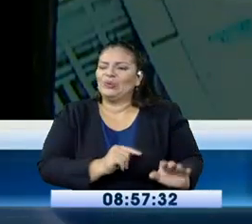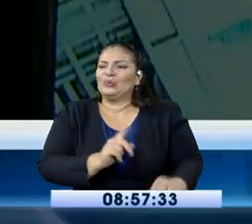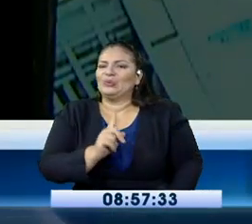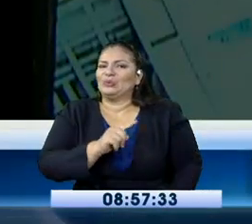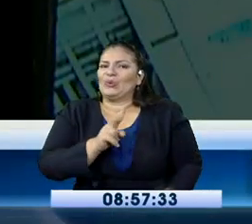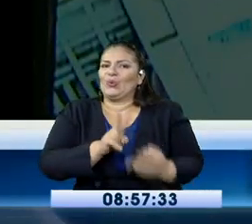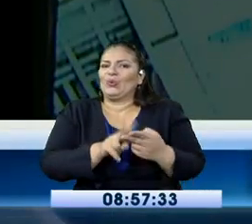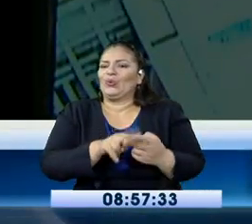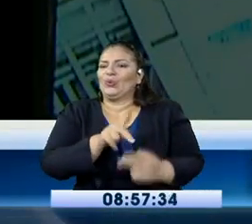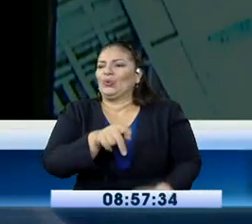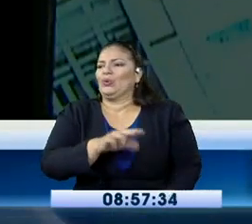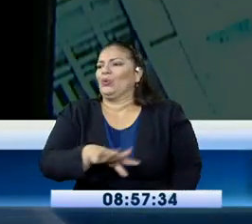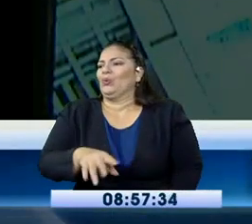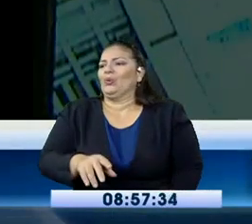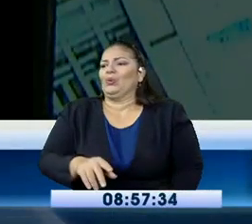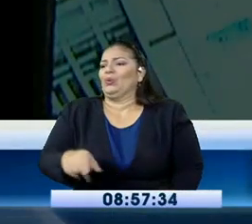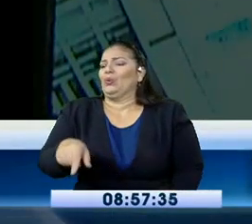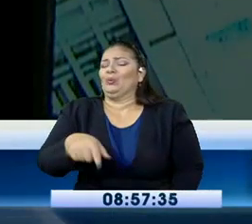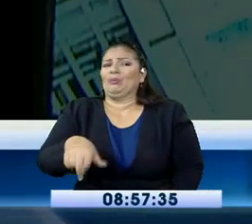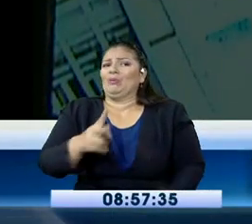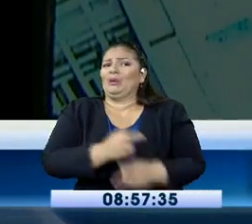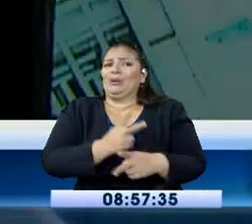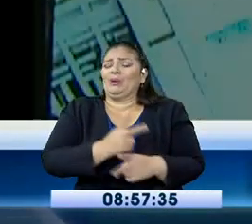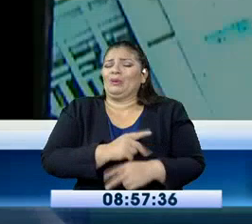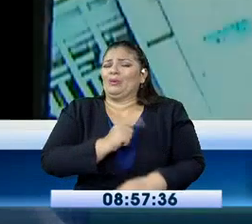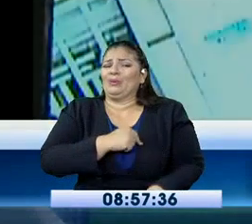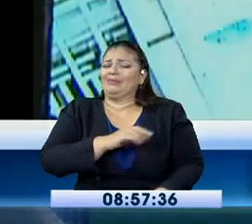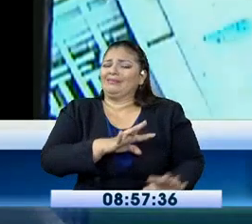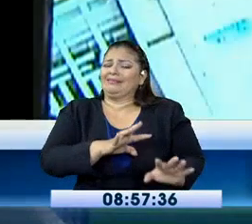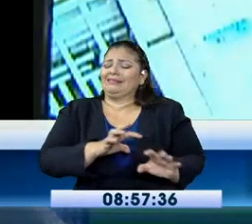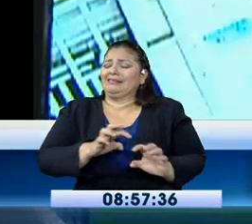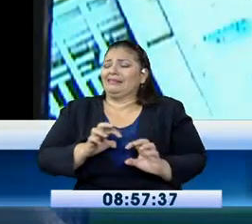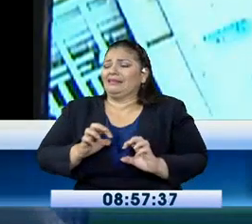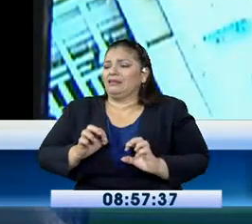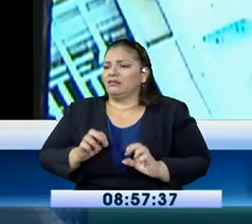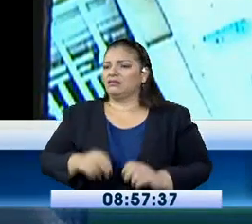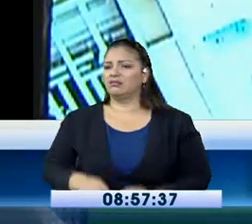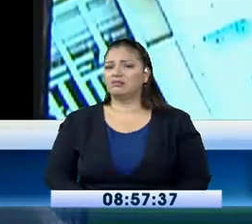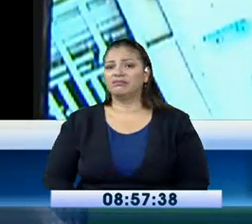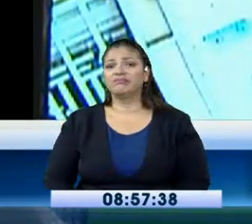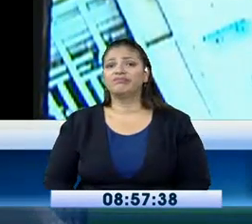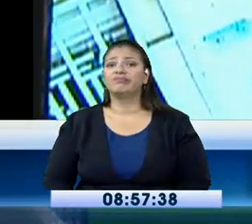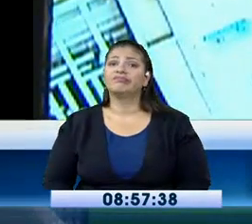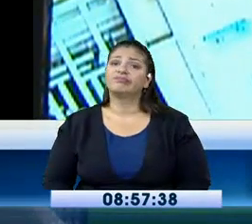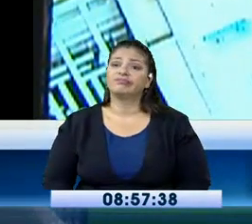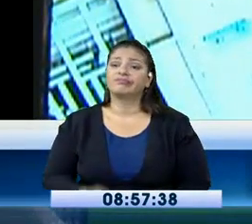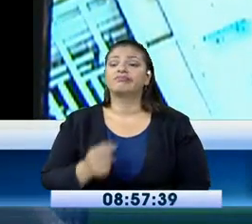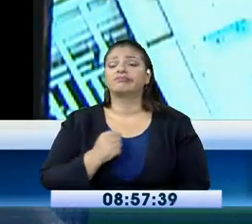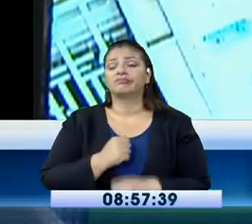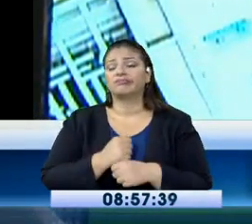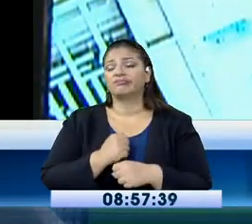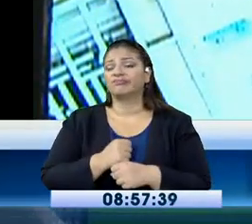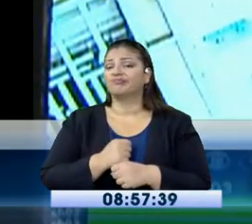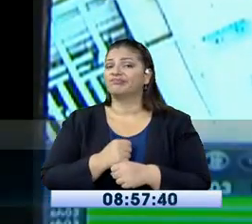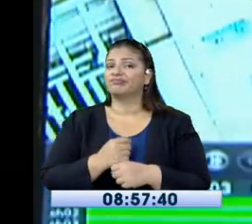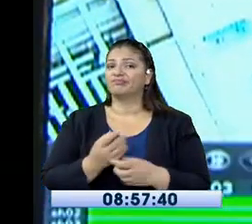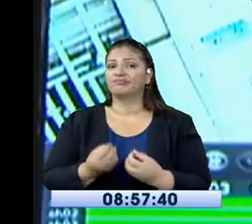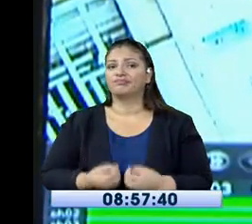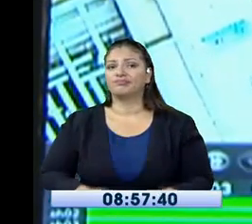matan. Perdemos a los clientes, ellos ya le da temor en venir. Y... informó José Morales.